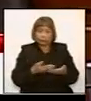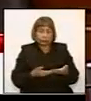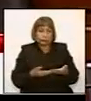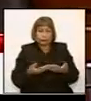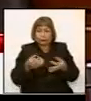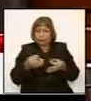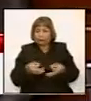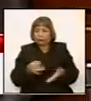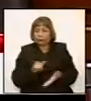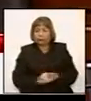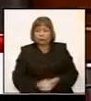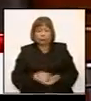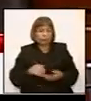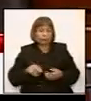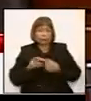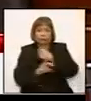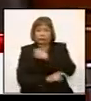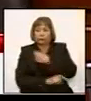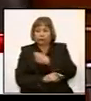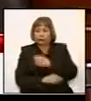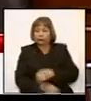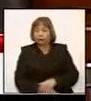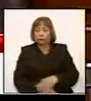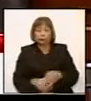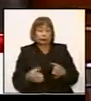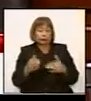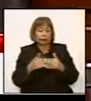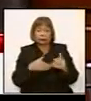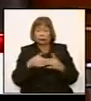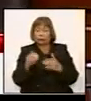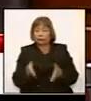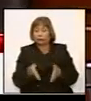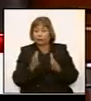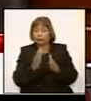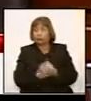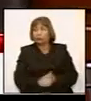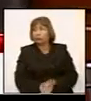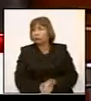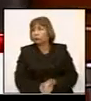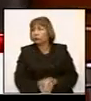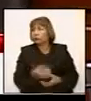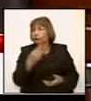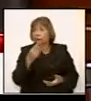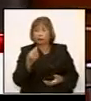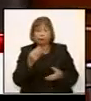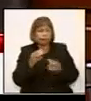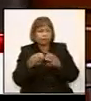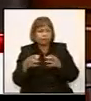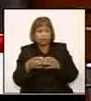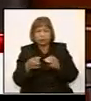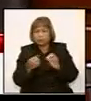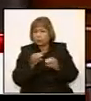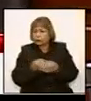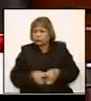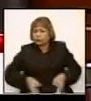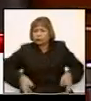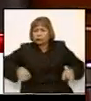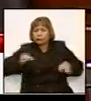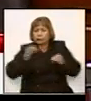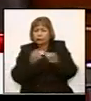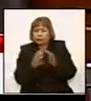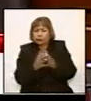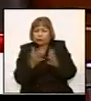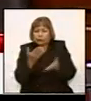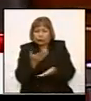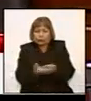económico en el país. La construcción es un rubro importante que genera bastante